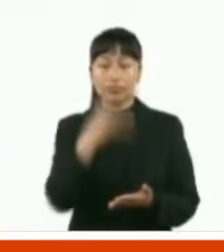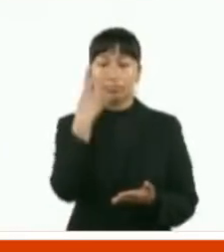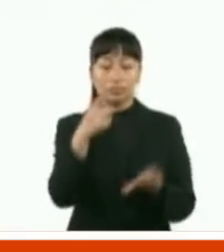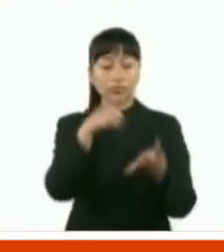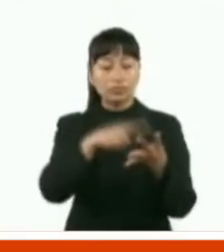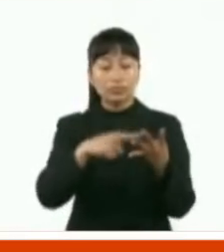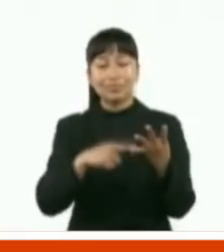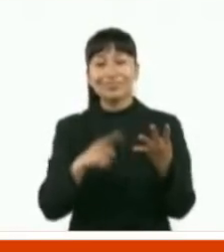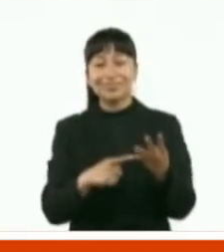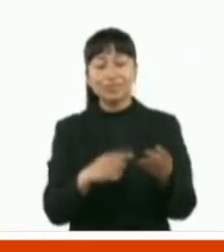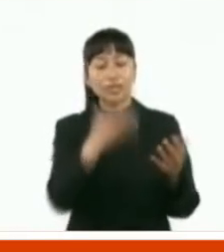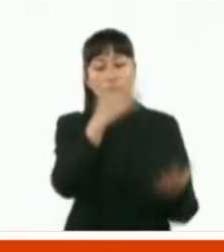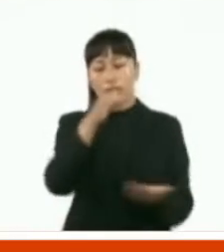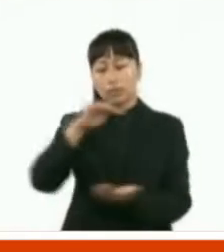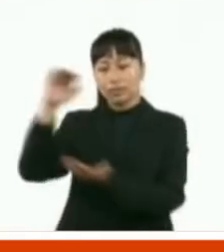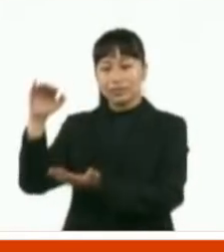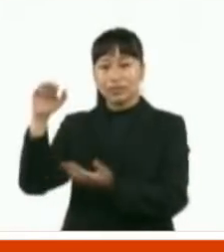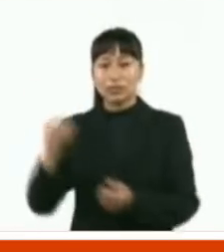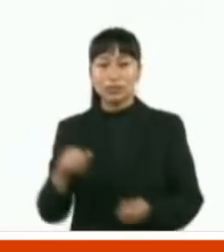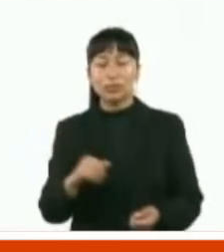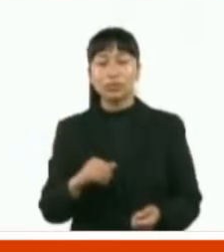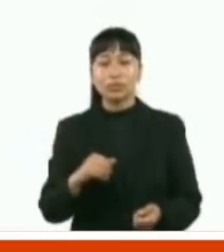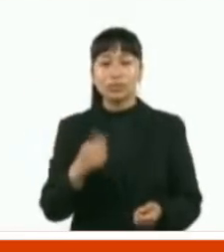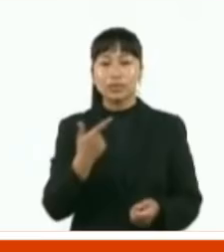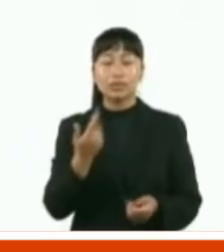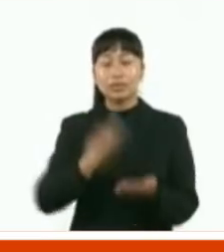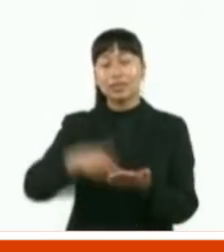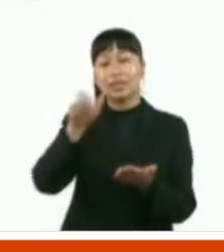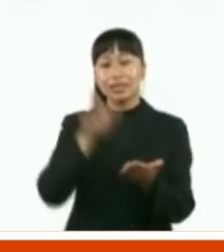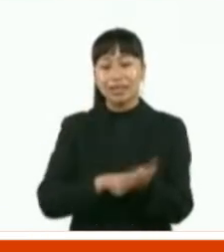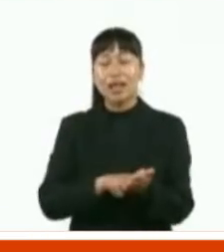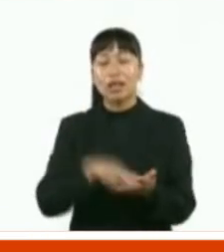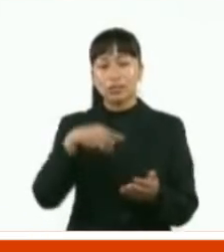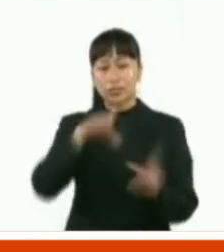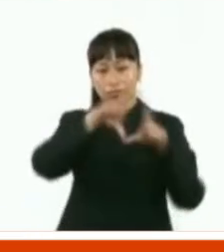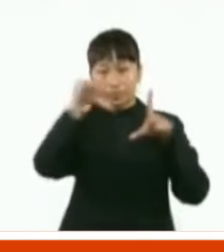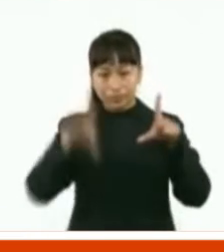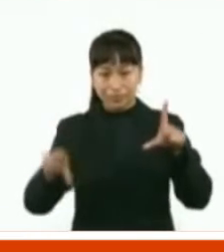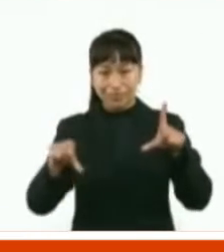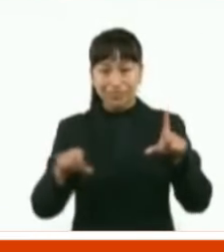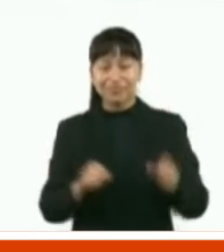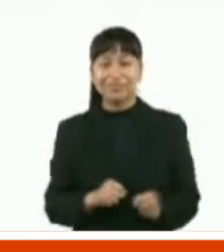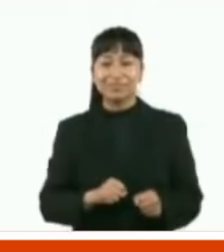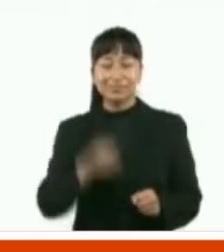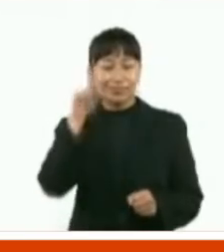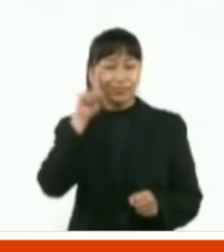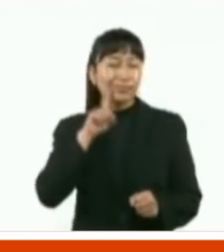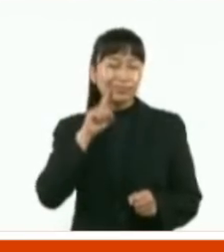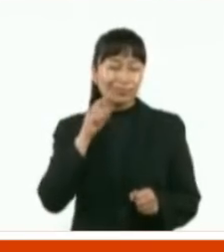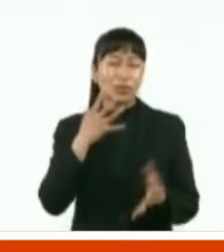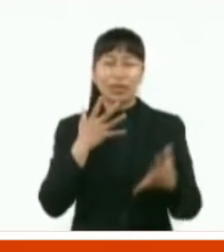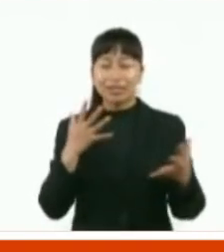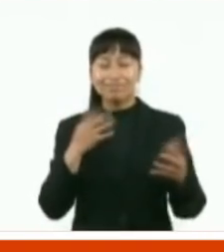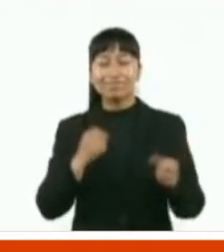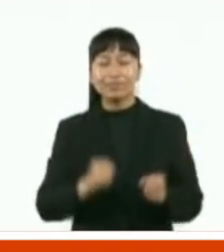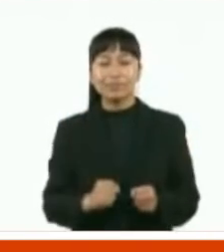esculturas más de las forjadoras de la patria, las heroínas de la patria, que es un verdadero